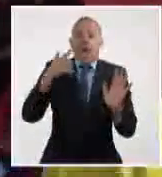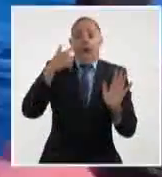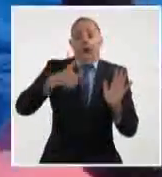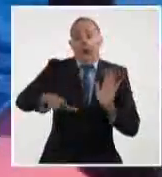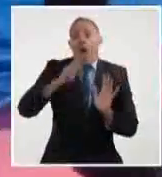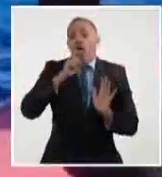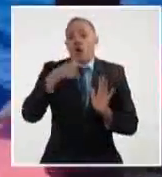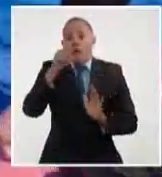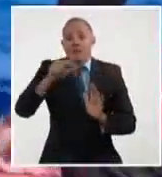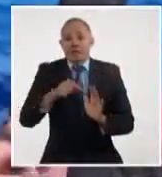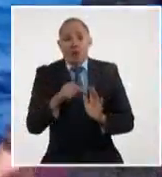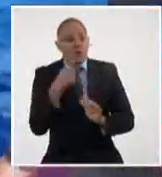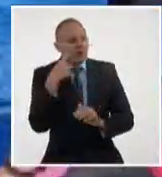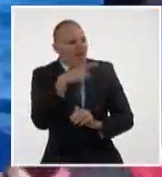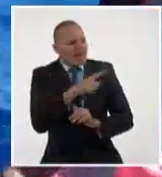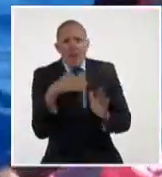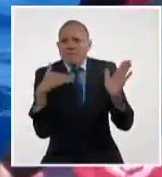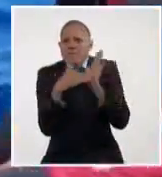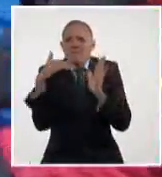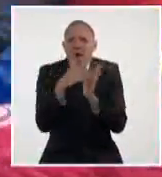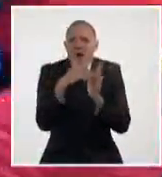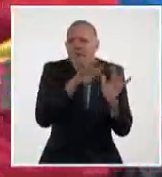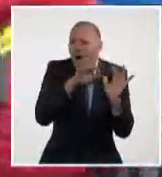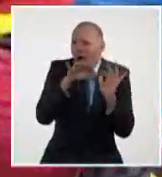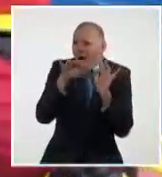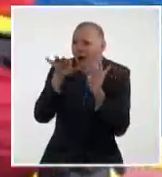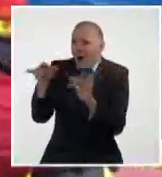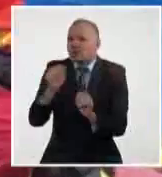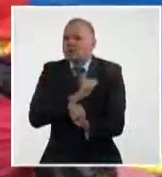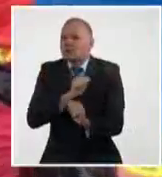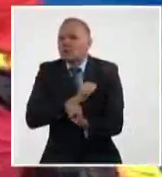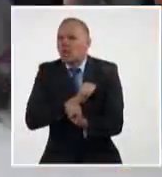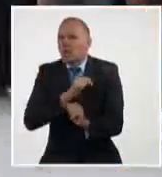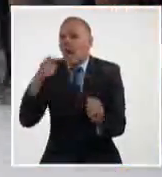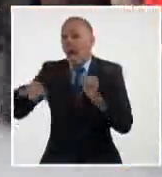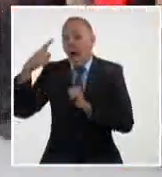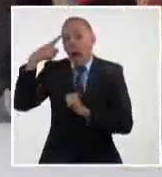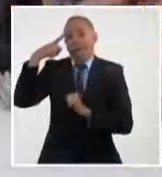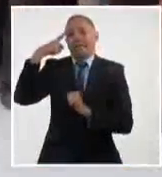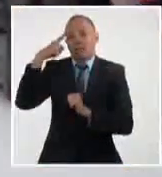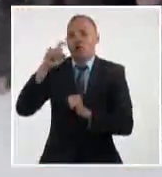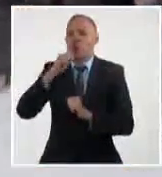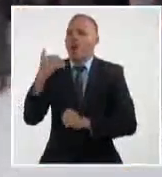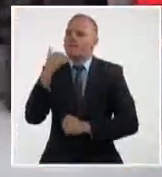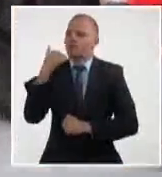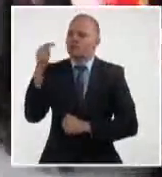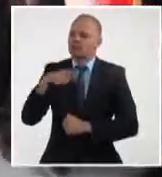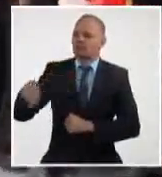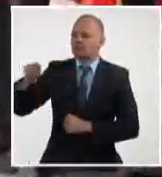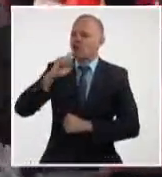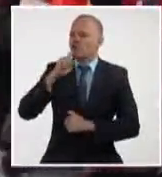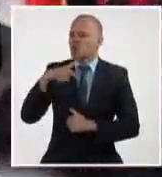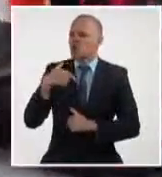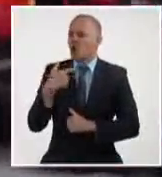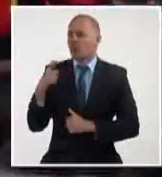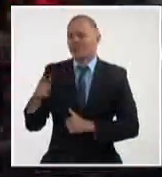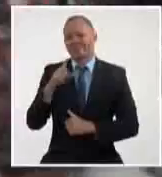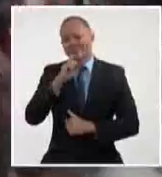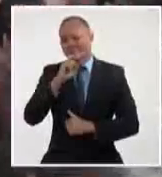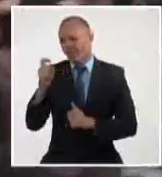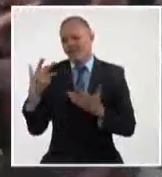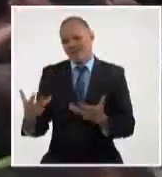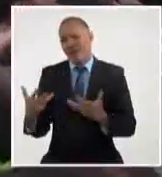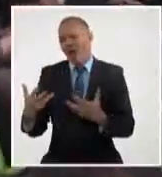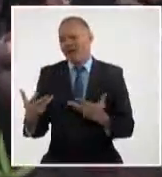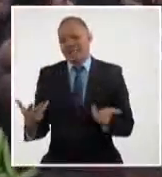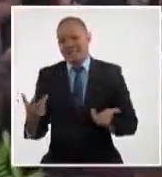humana, construyendo lo que algunos denominan la fortaleza europea, está condenado al fracaso. Se necesita,